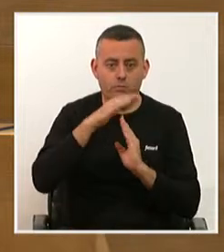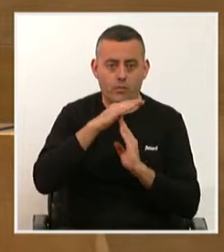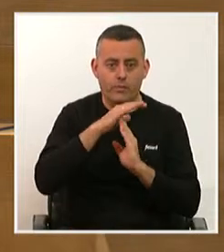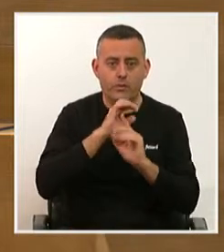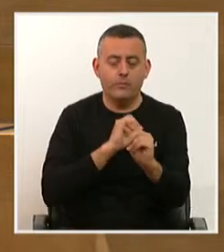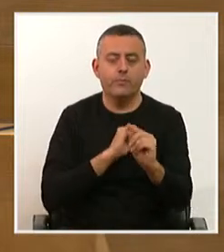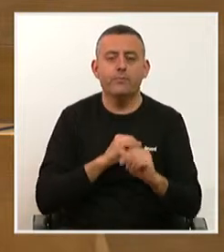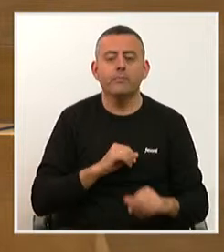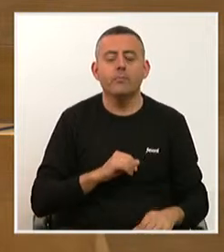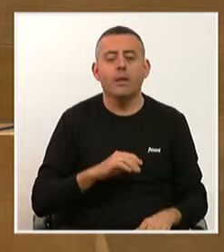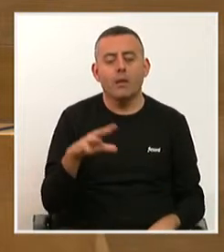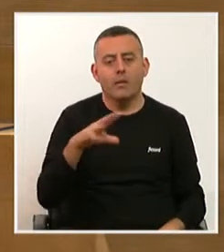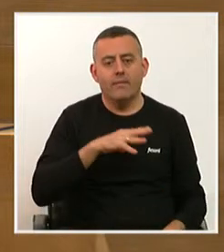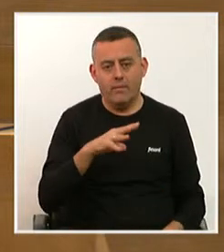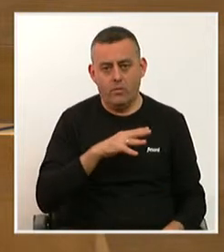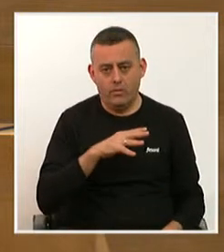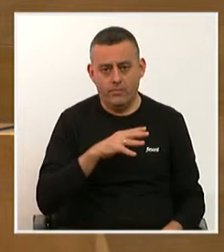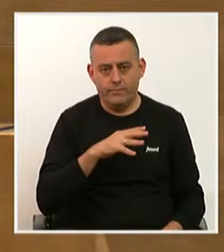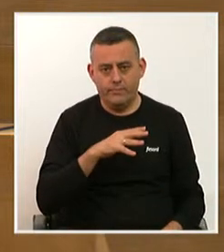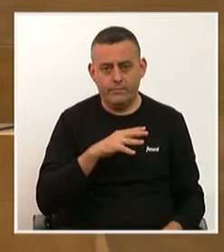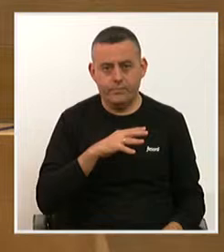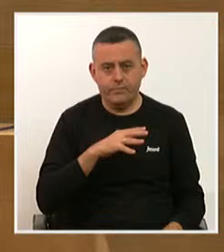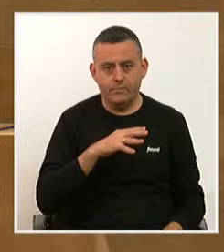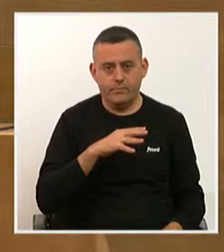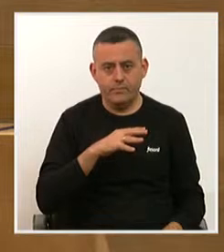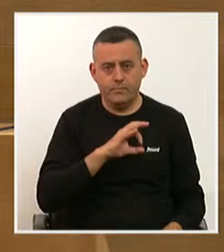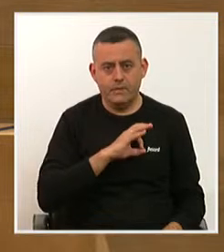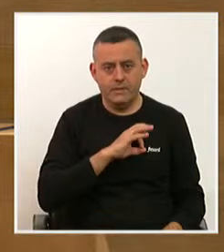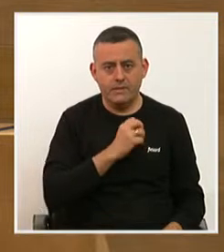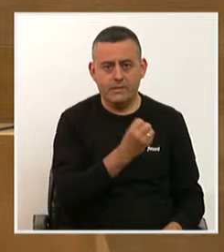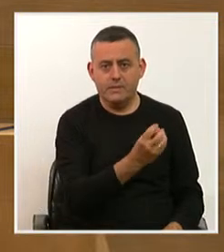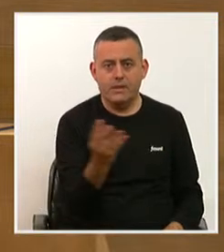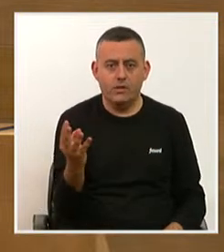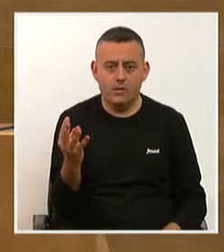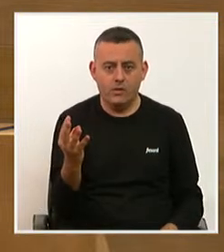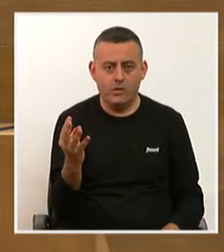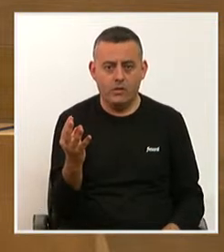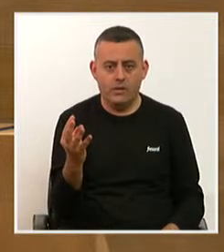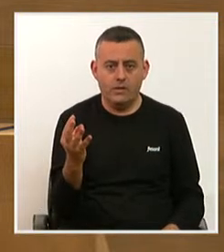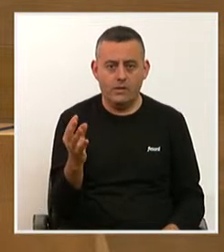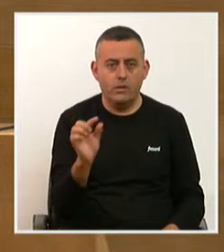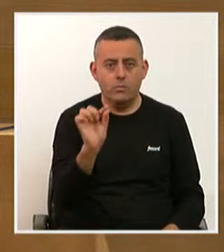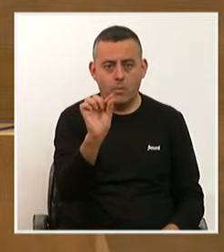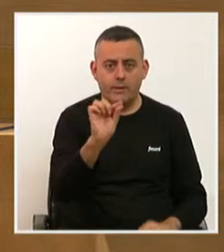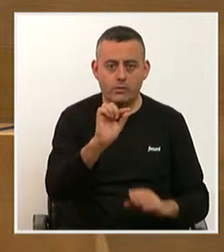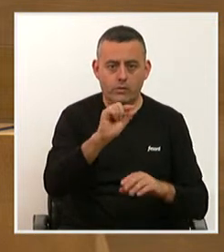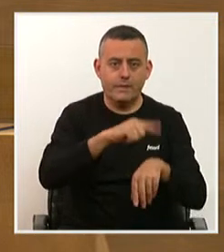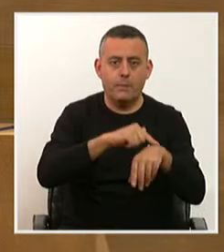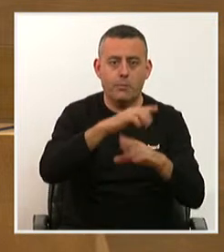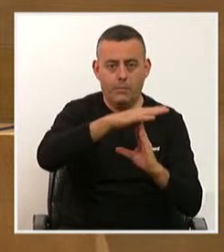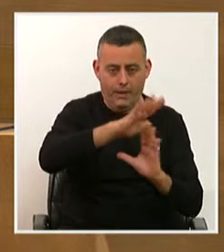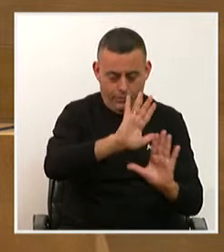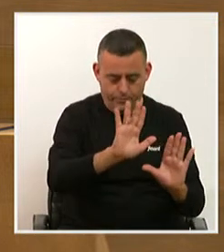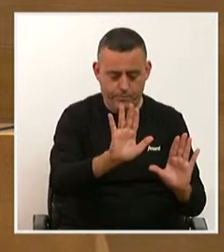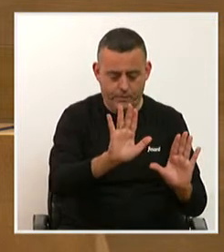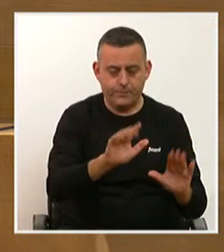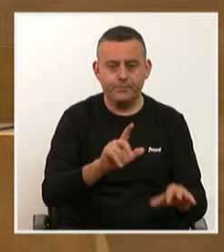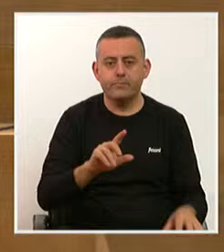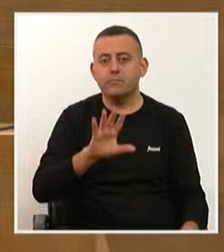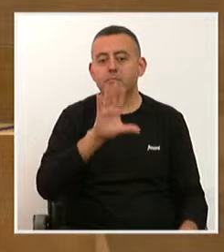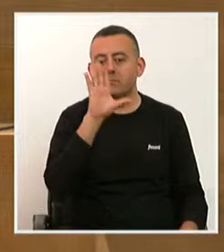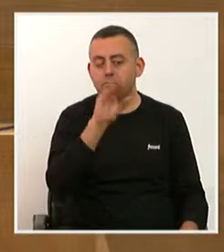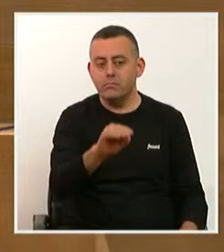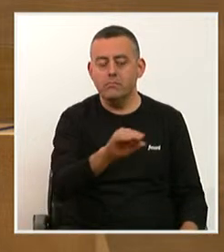favor señorías la delegada del gober un segundo un segundo un segundo le parado el tiempo tranquila por favor les